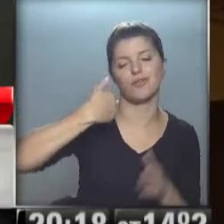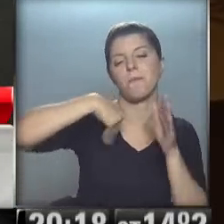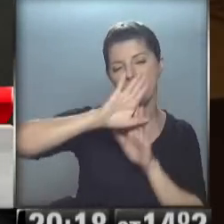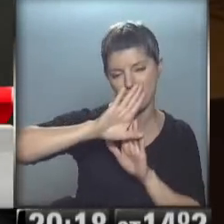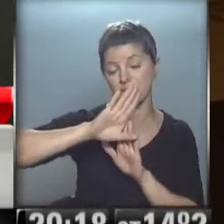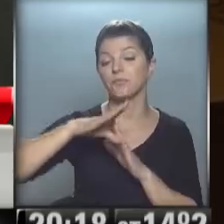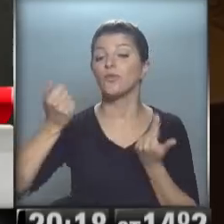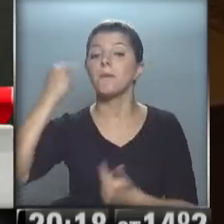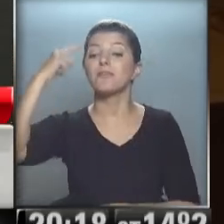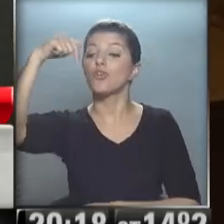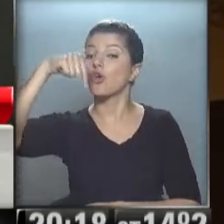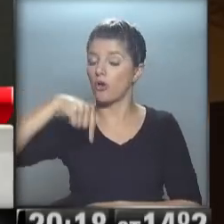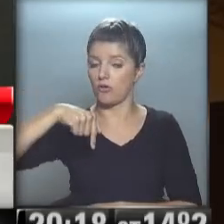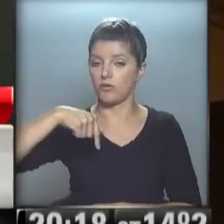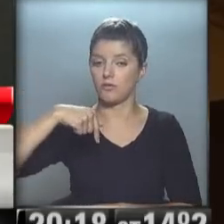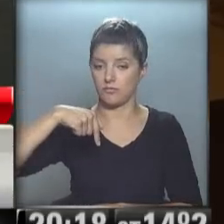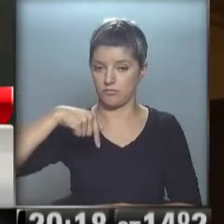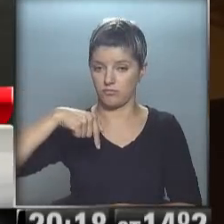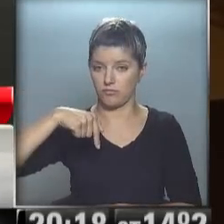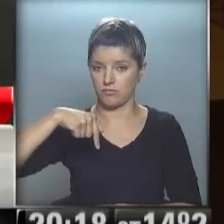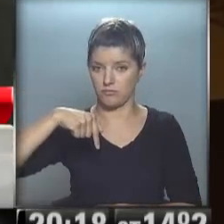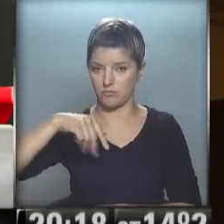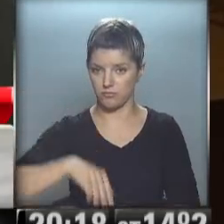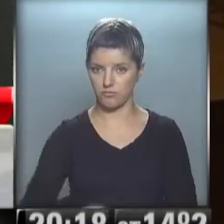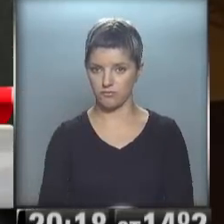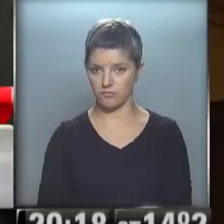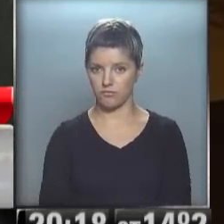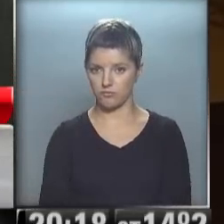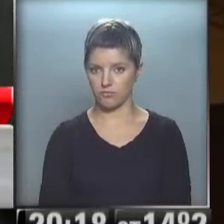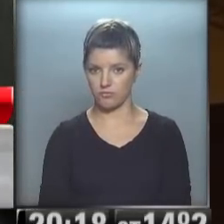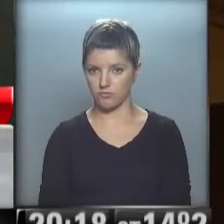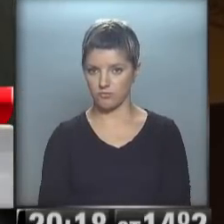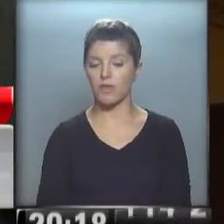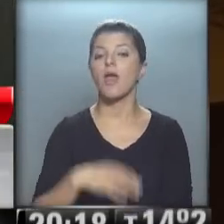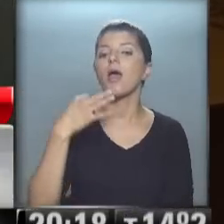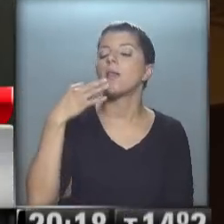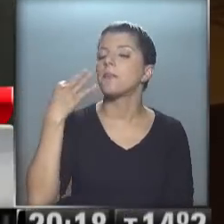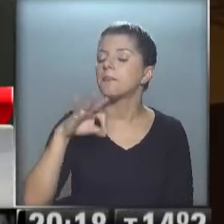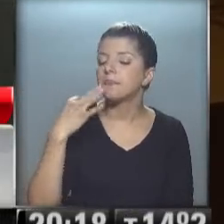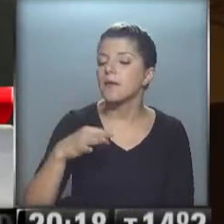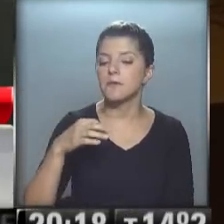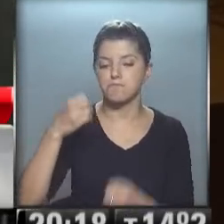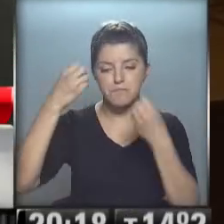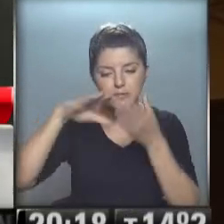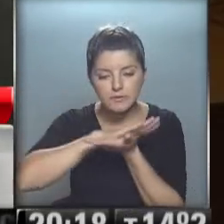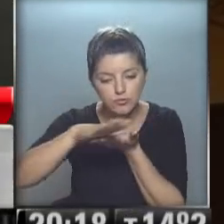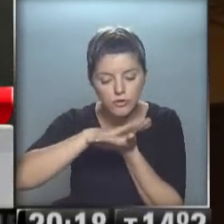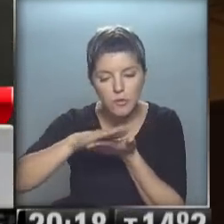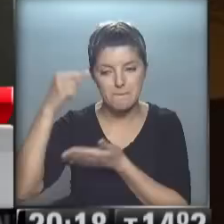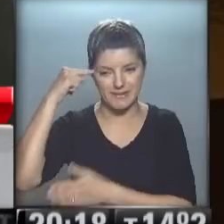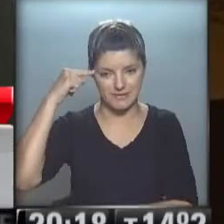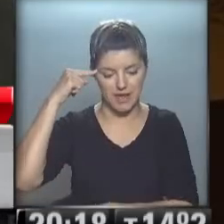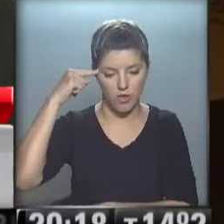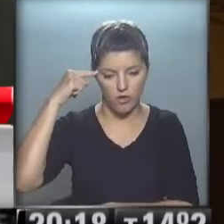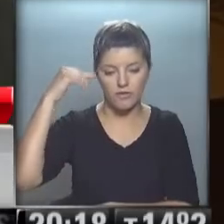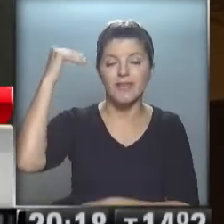día tiene que haber una nueva iniciativa basada en la Liga Árabe y en